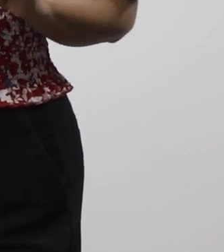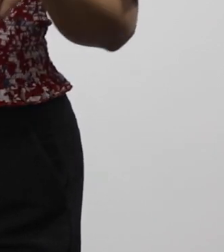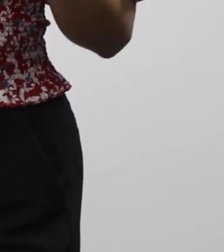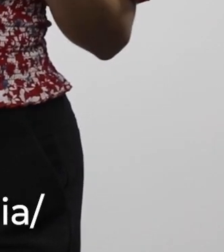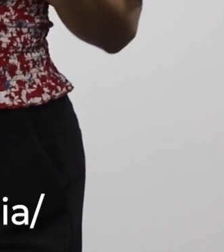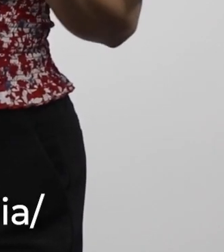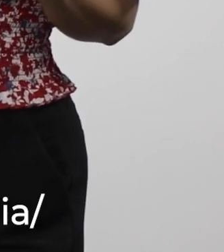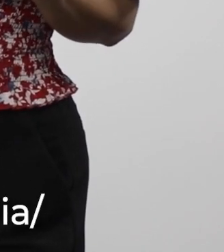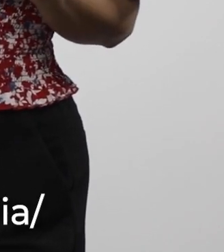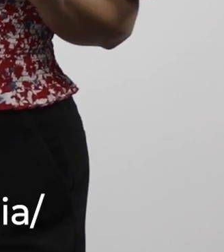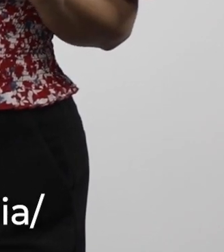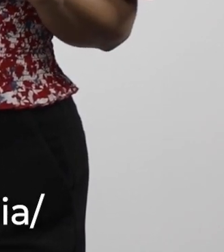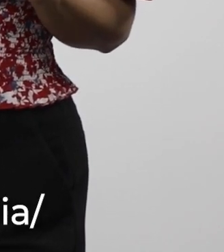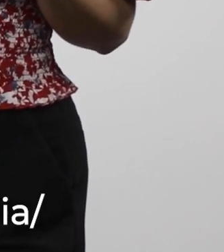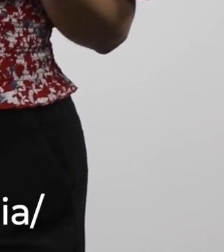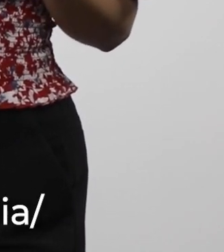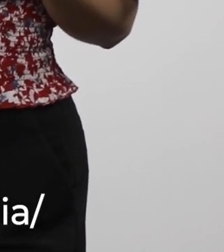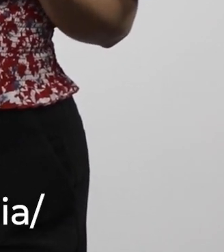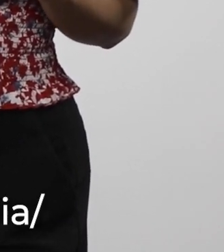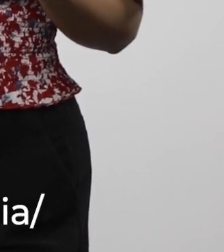echanquiña,